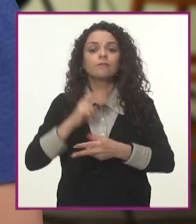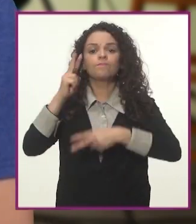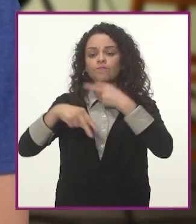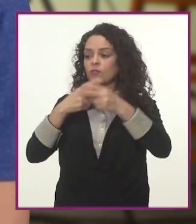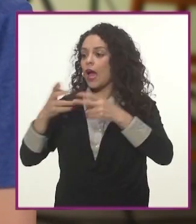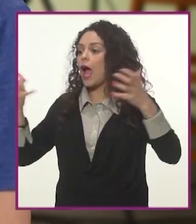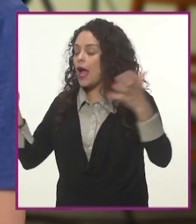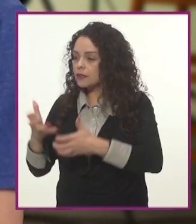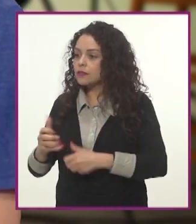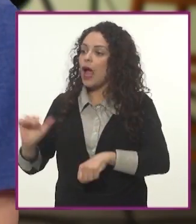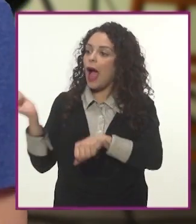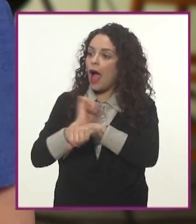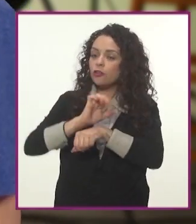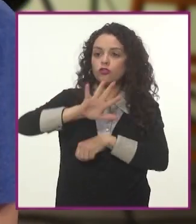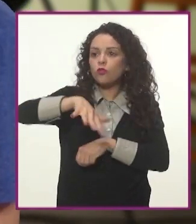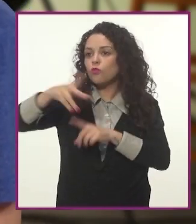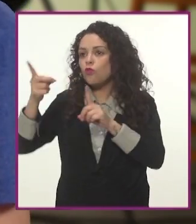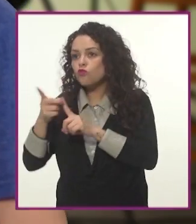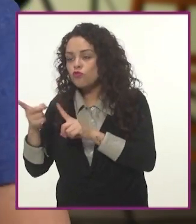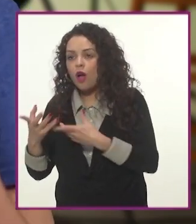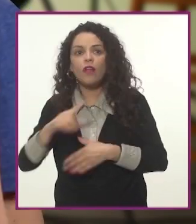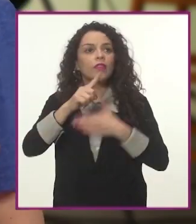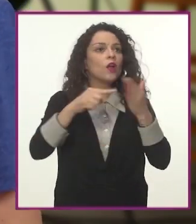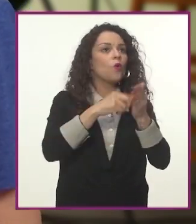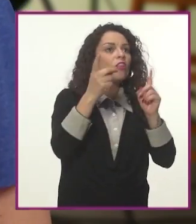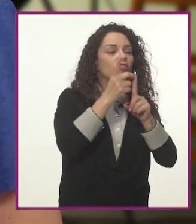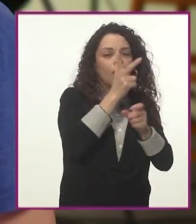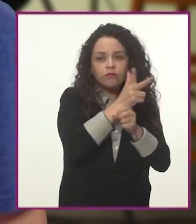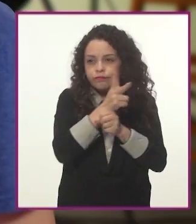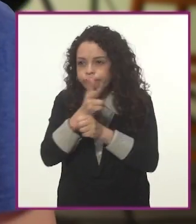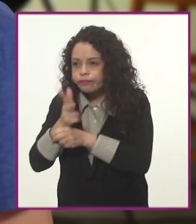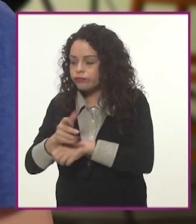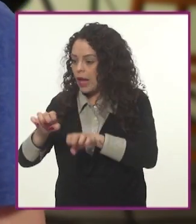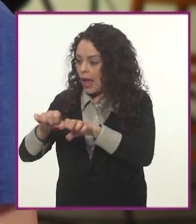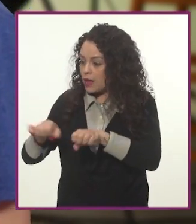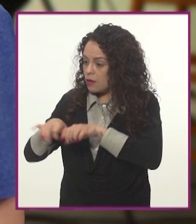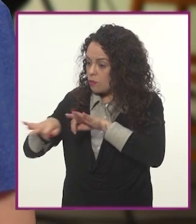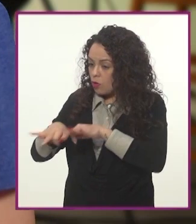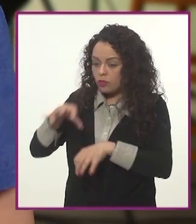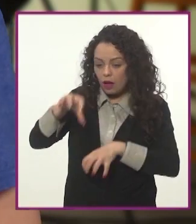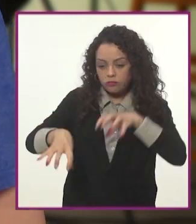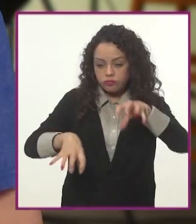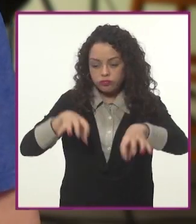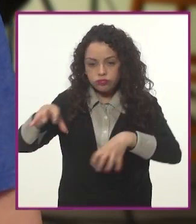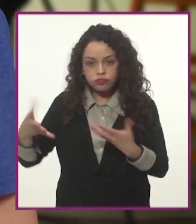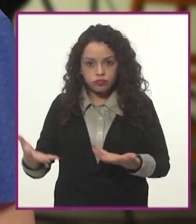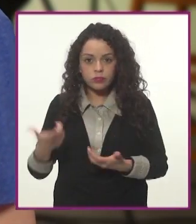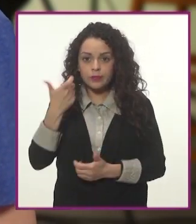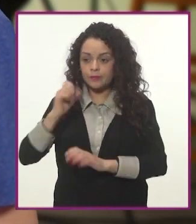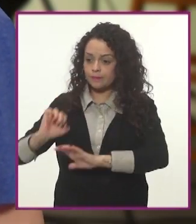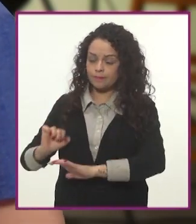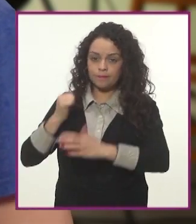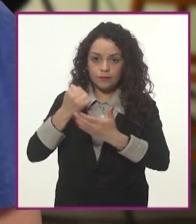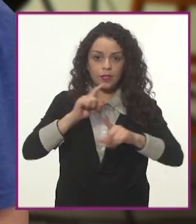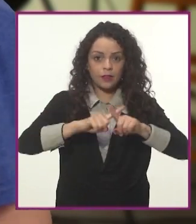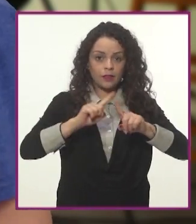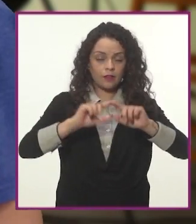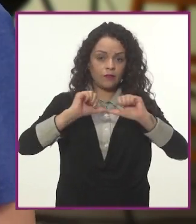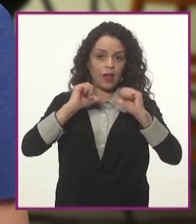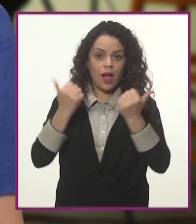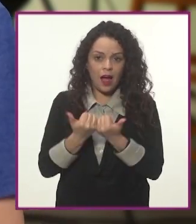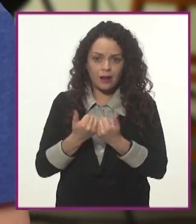los actores y actrices, las locaciones, armar los equipos de trabajo, asignar recursos a las diferentes áreas, en